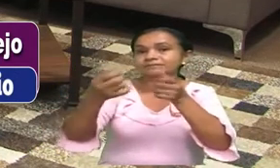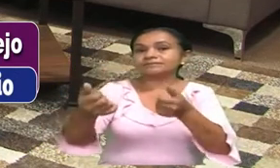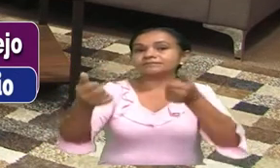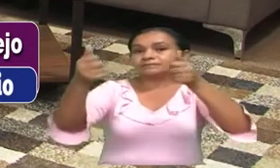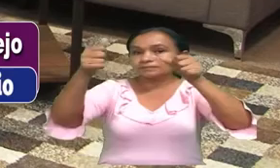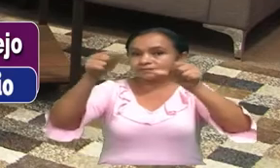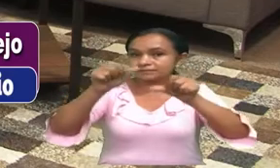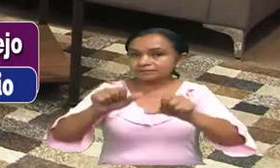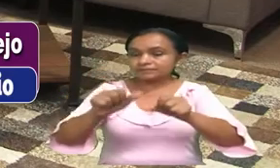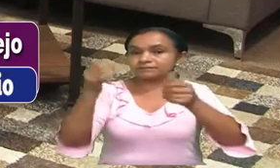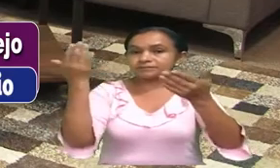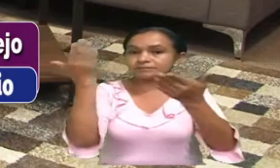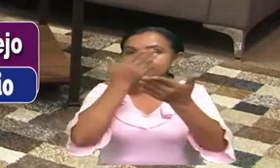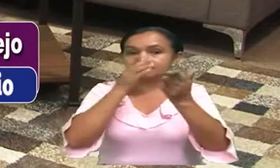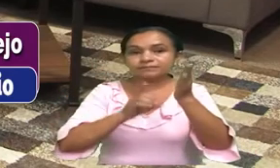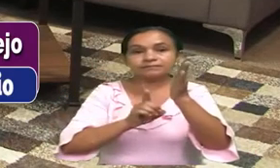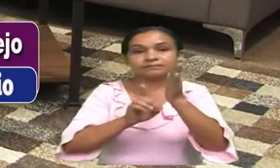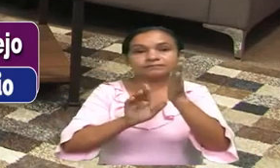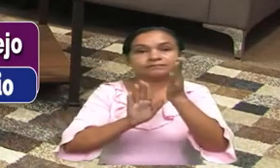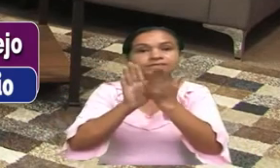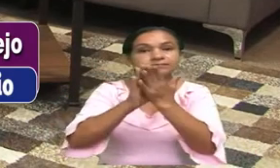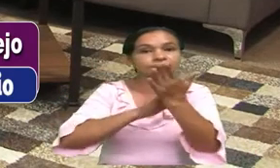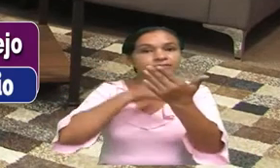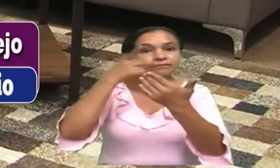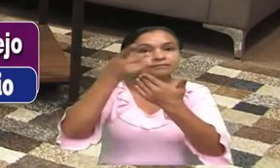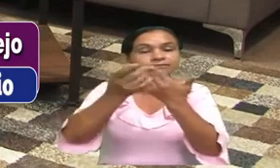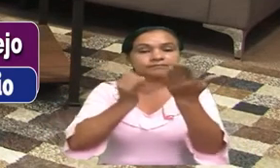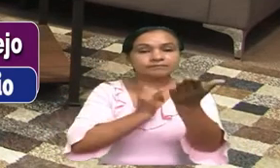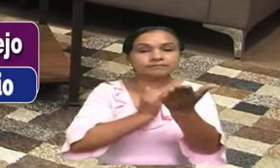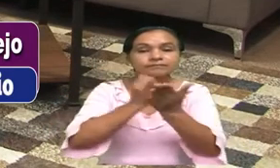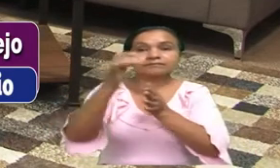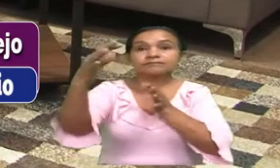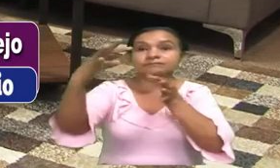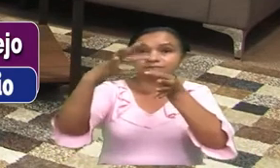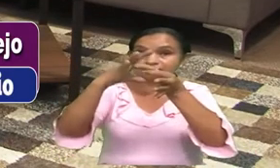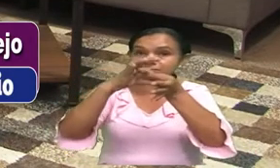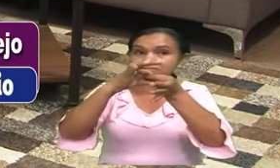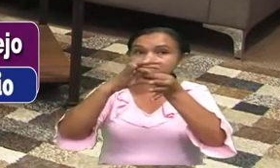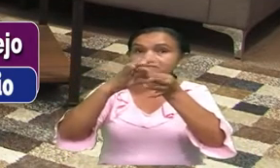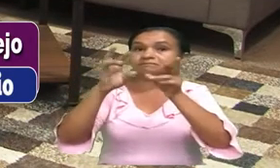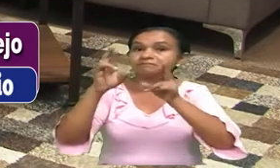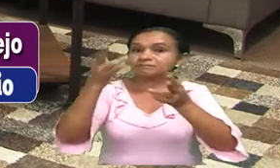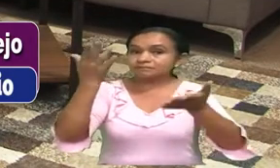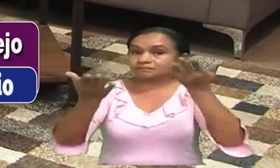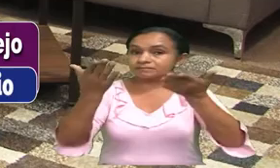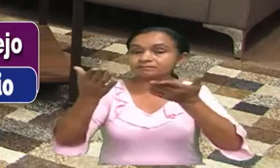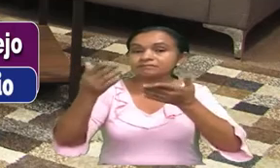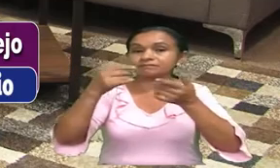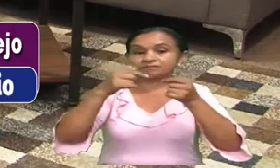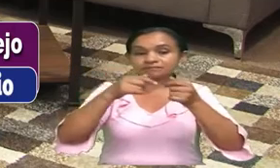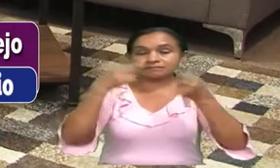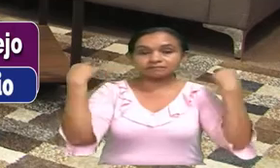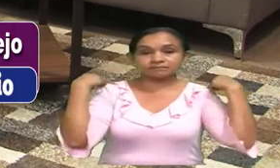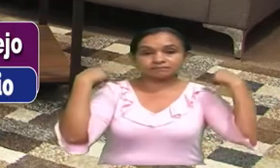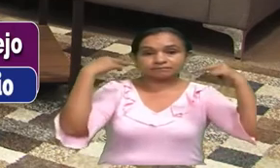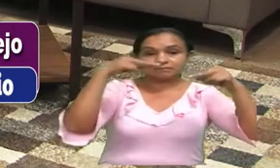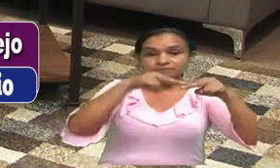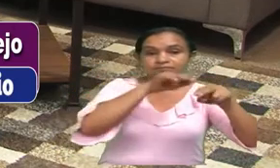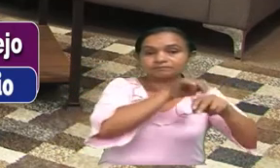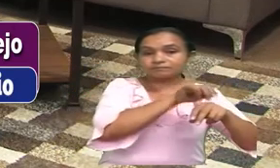convenios, que desarrollemos programas conjuntos, investigaciones conjuntas, que haya movilidad de docentes